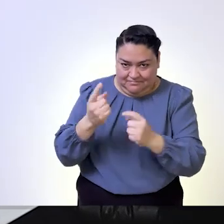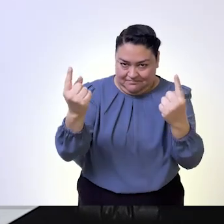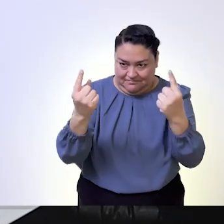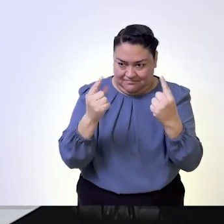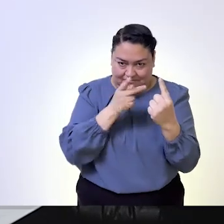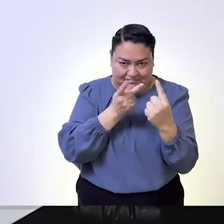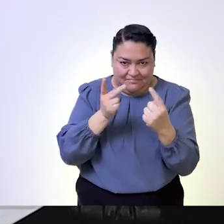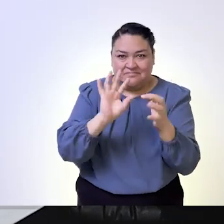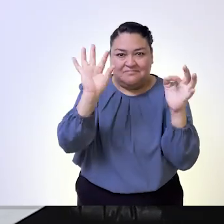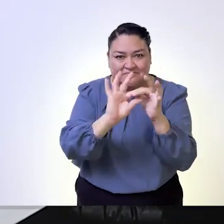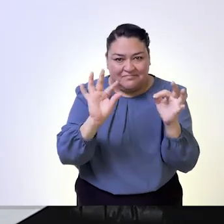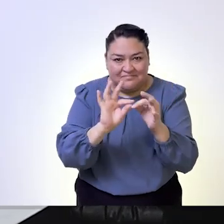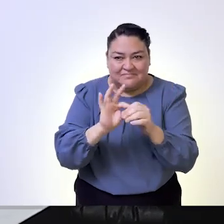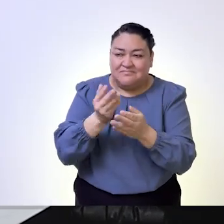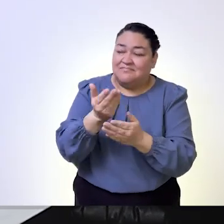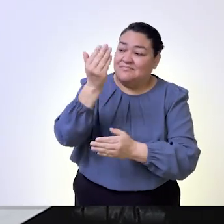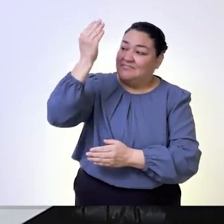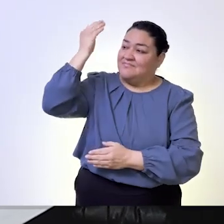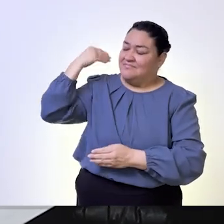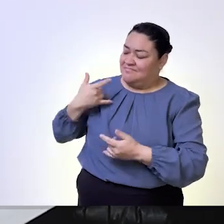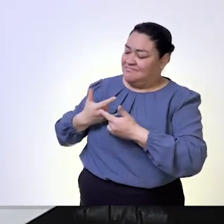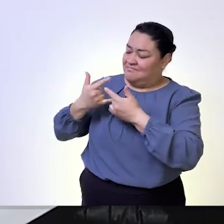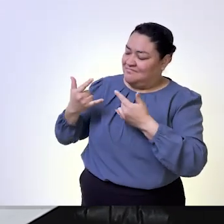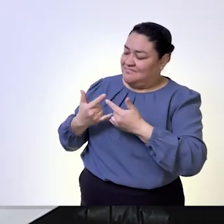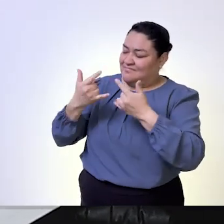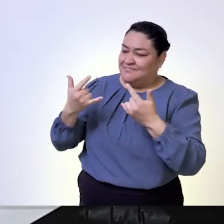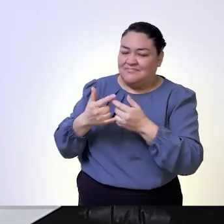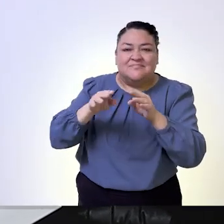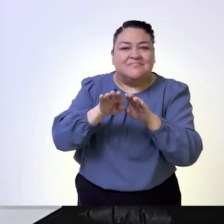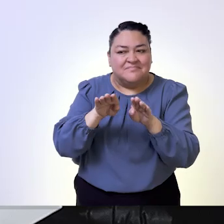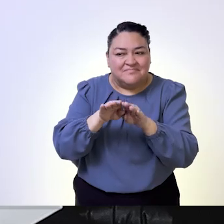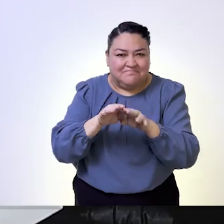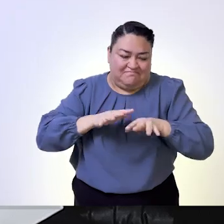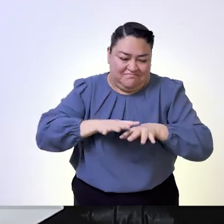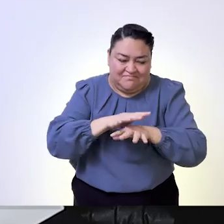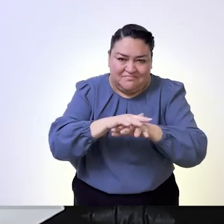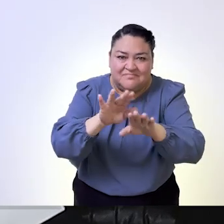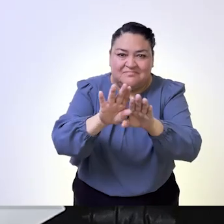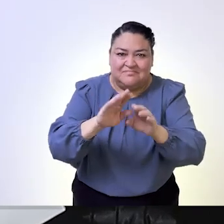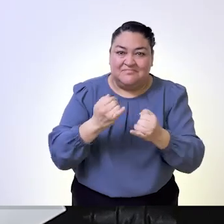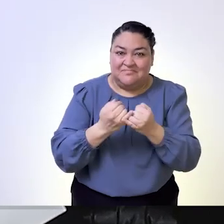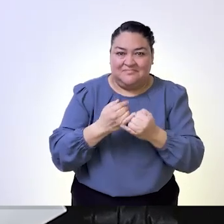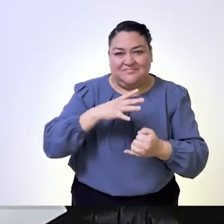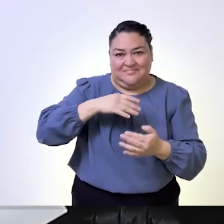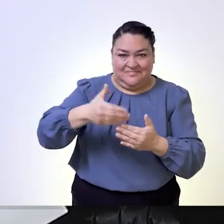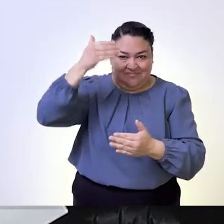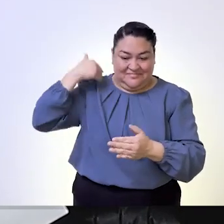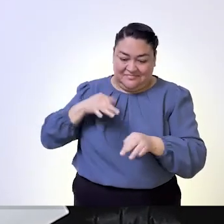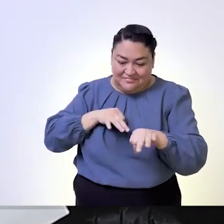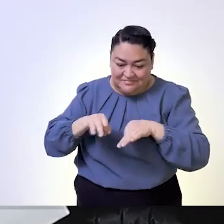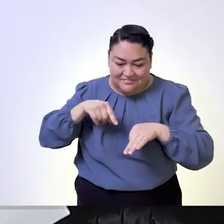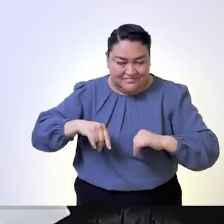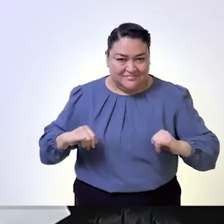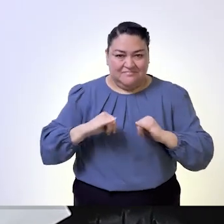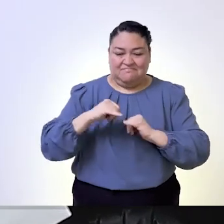través del tiempo para remontarnos desde su creación de esta institución, así como transitar a través de las diferentes etapas